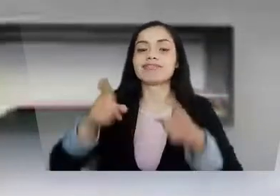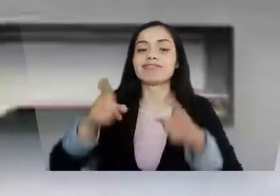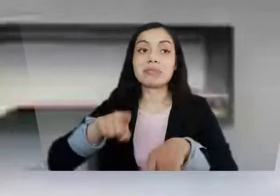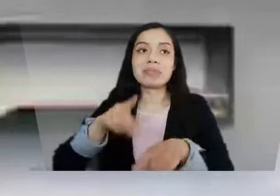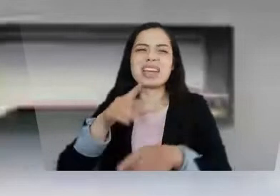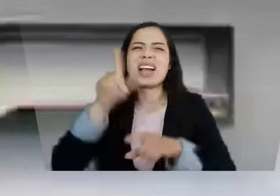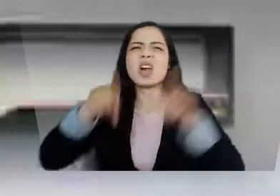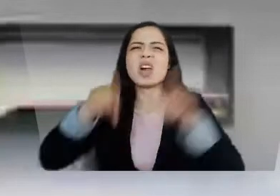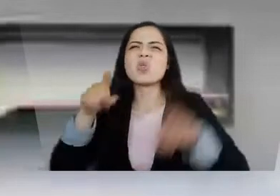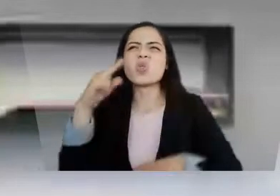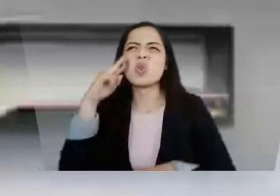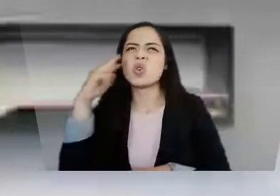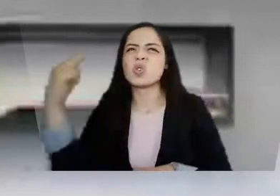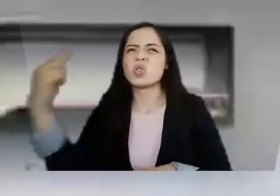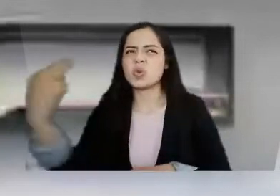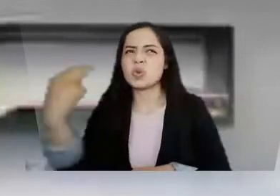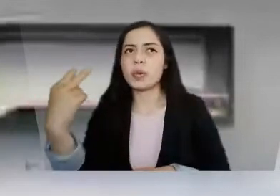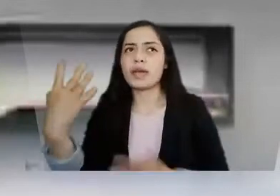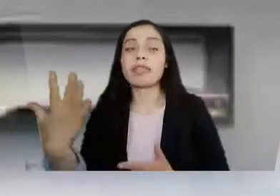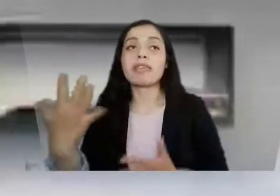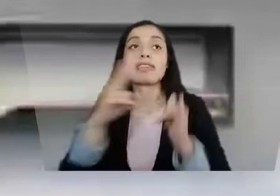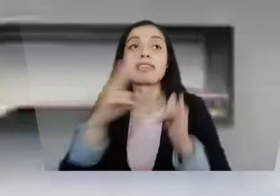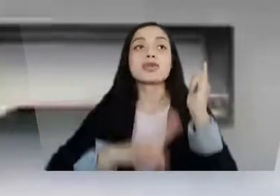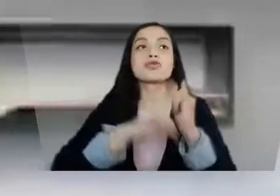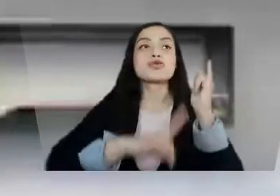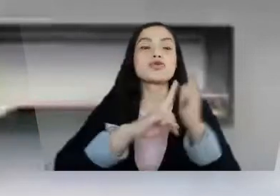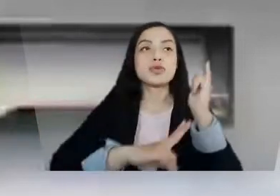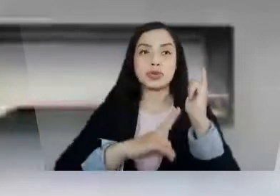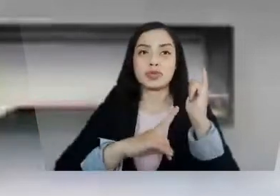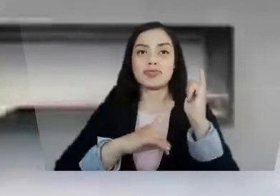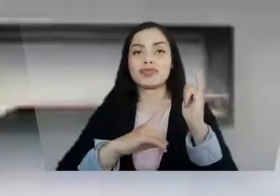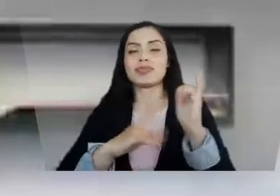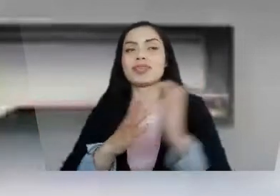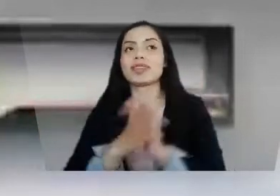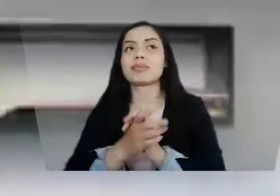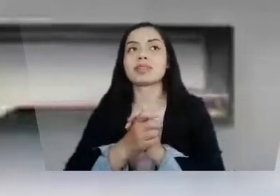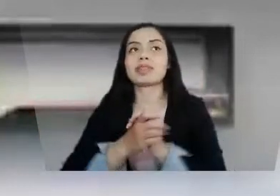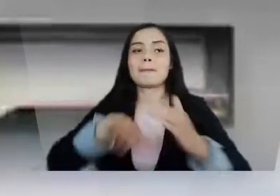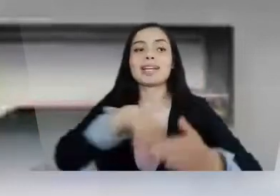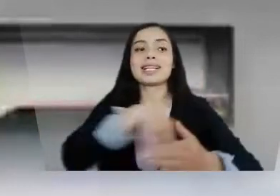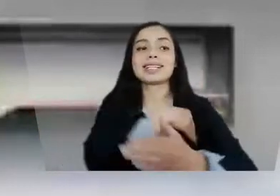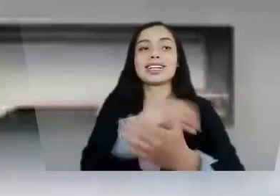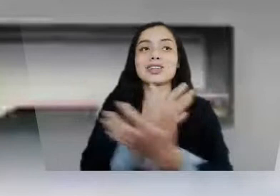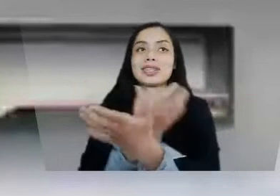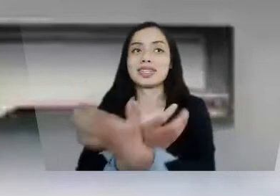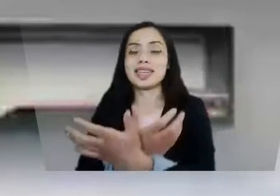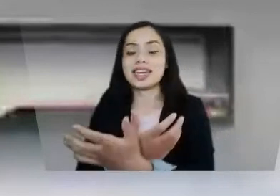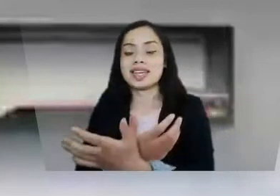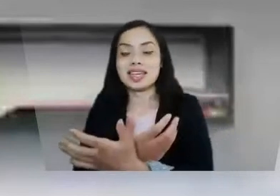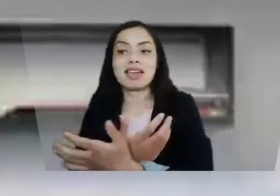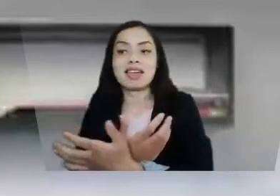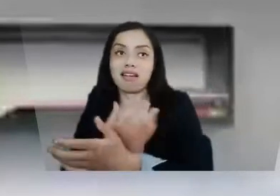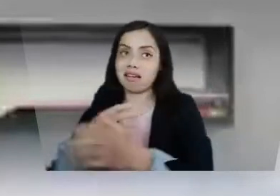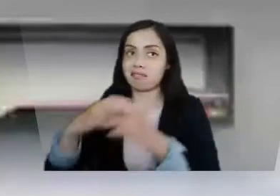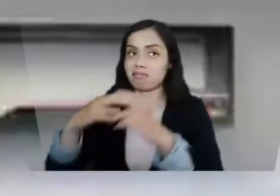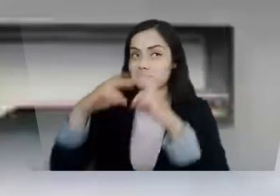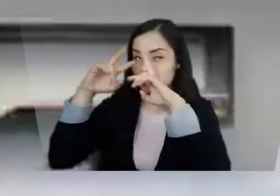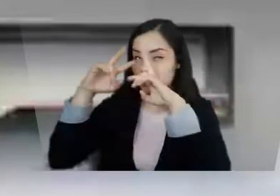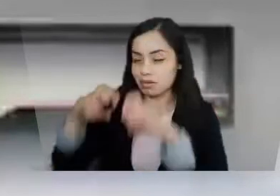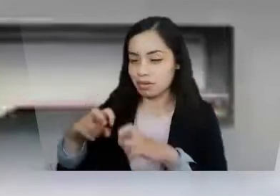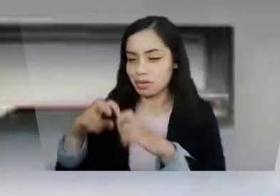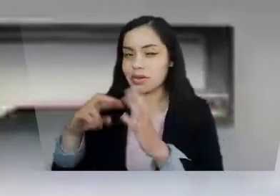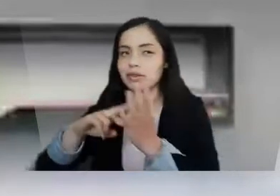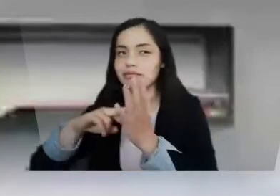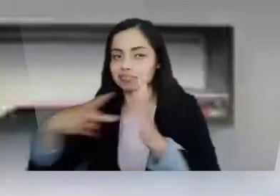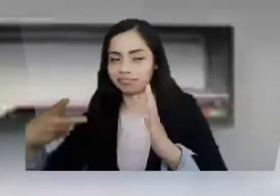Innovación. Y también un saludo muy especial a nuestras entidades aliadas. Para Minciencias es un gusto